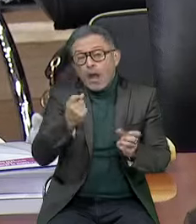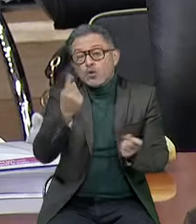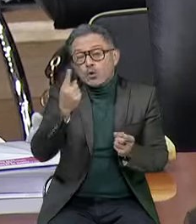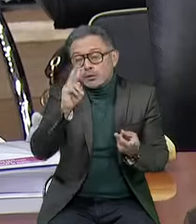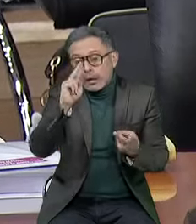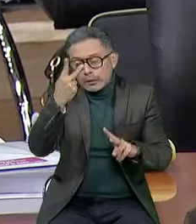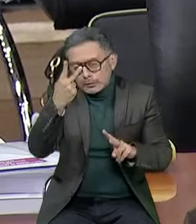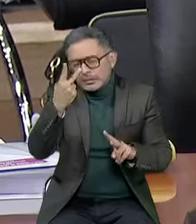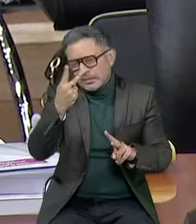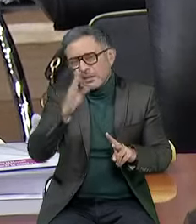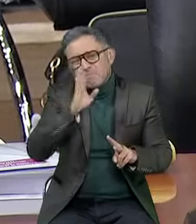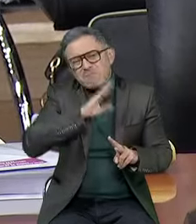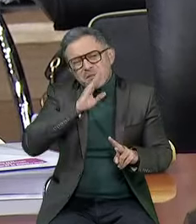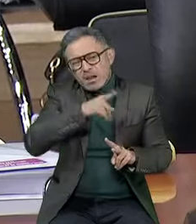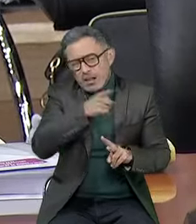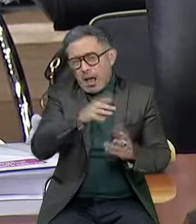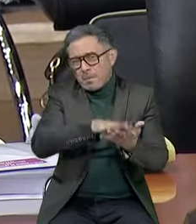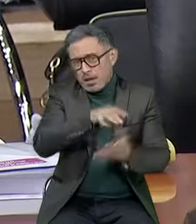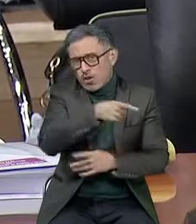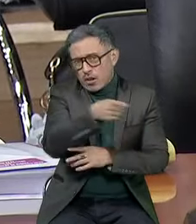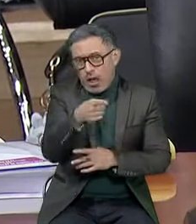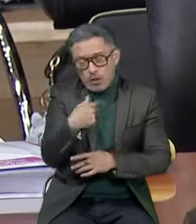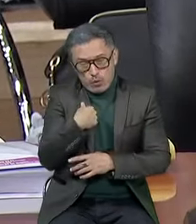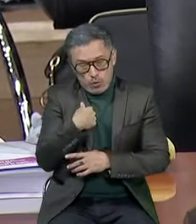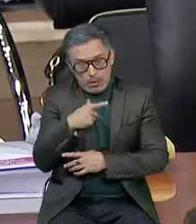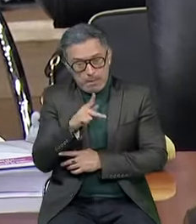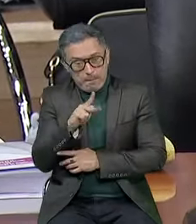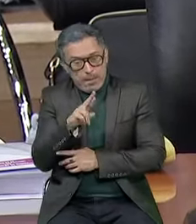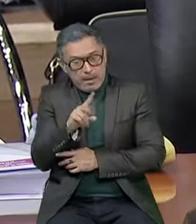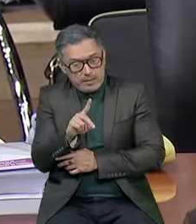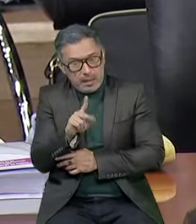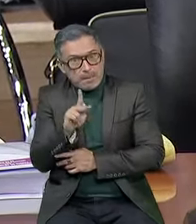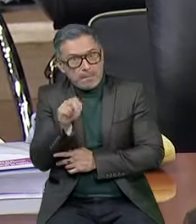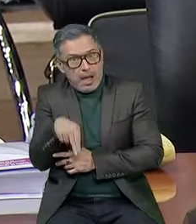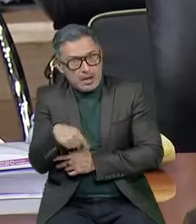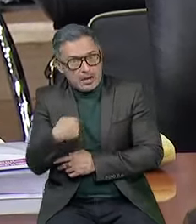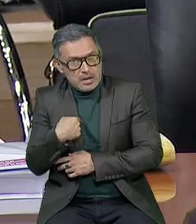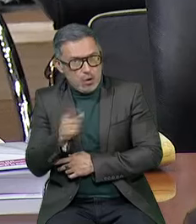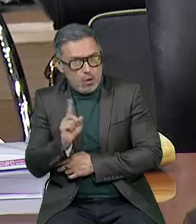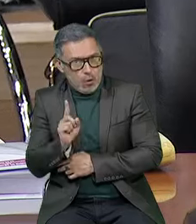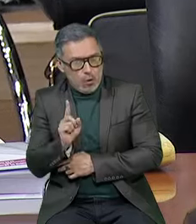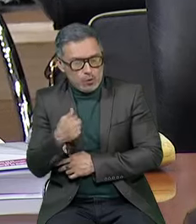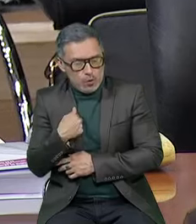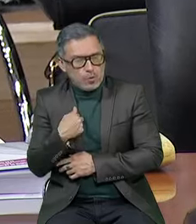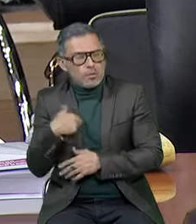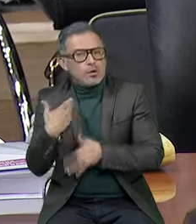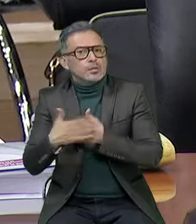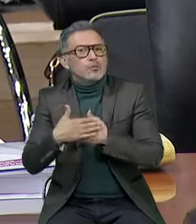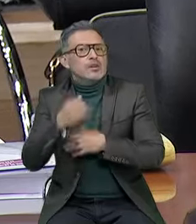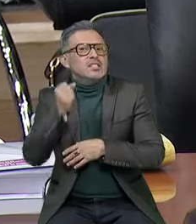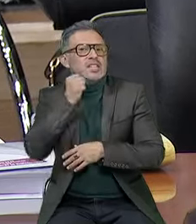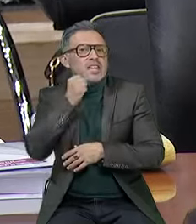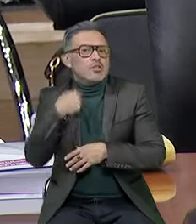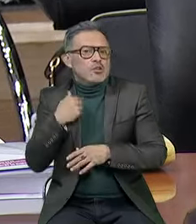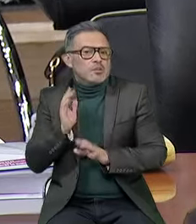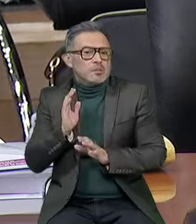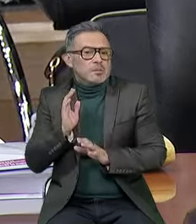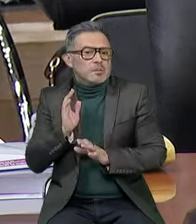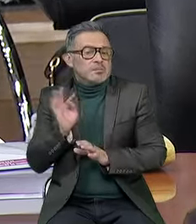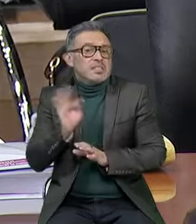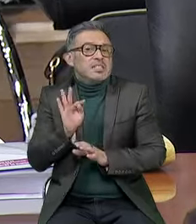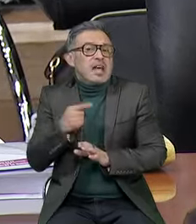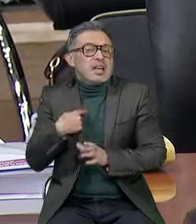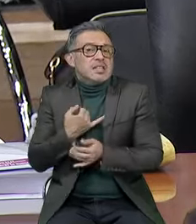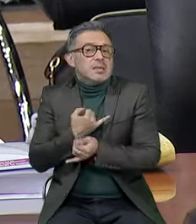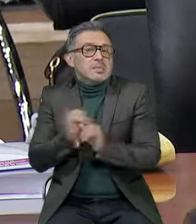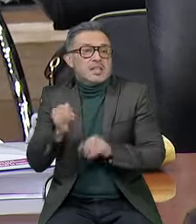la mayoría. No soy del PRD ni del PAN, seré senador autónomo, independiente, luego se cambió, Álvarez y Casa.